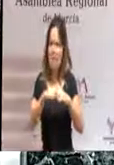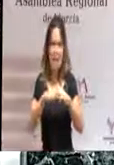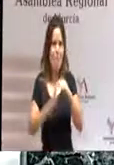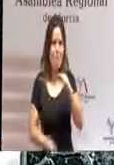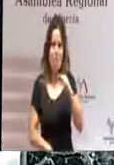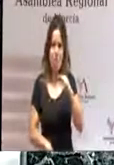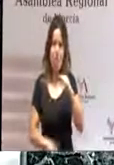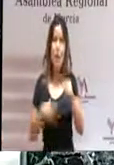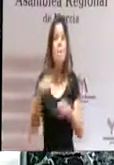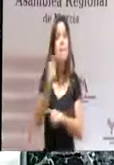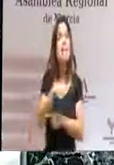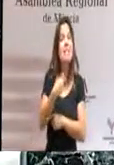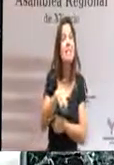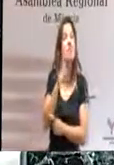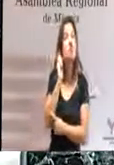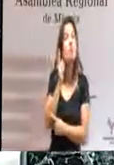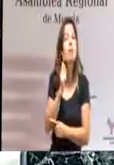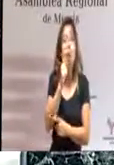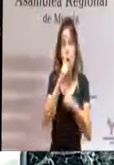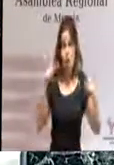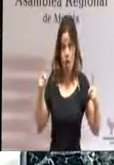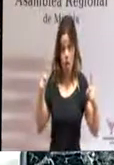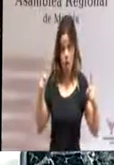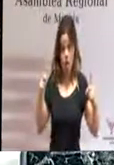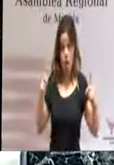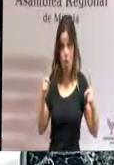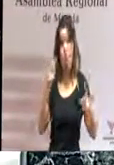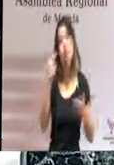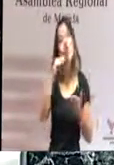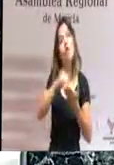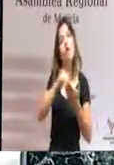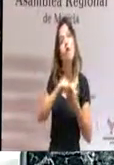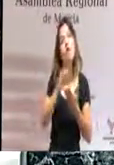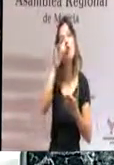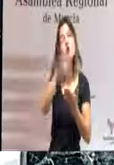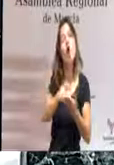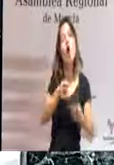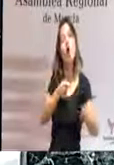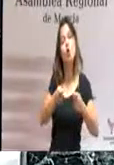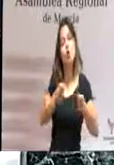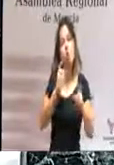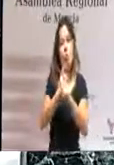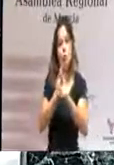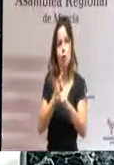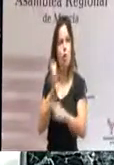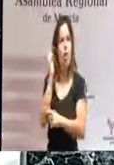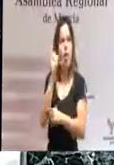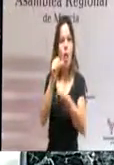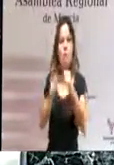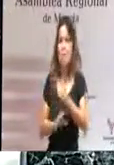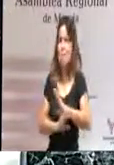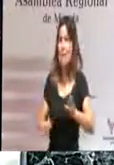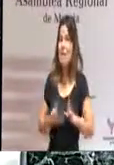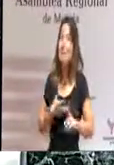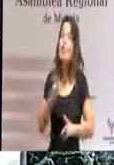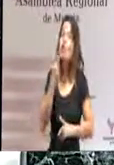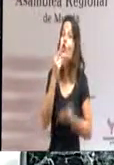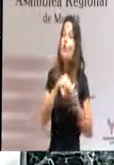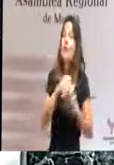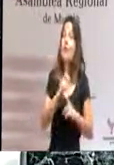presidente solo se ha sometido en un año a 2 sesiones de control de la oposición y lo ha hecho porque lo pidió